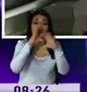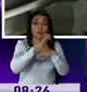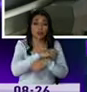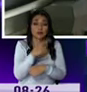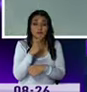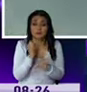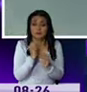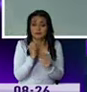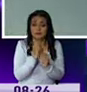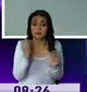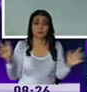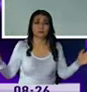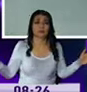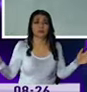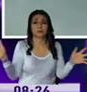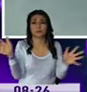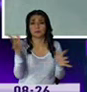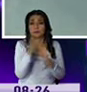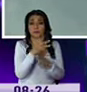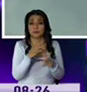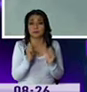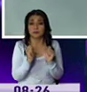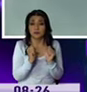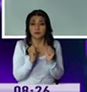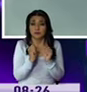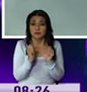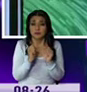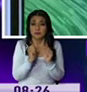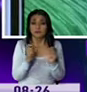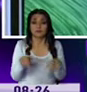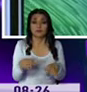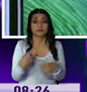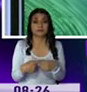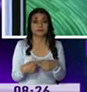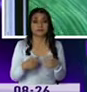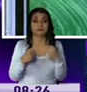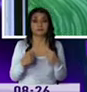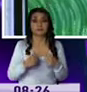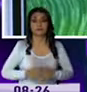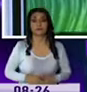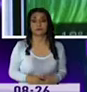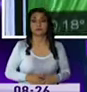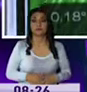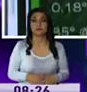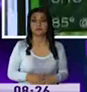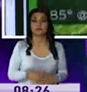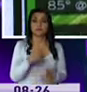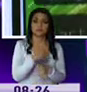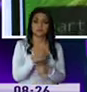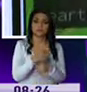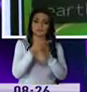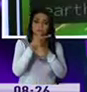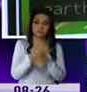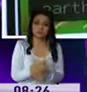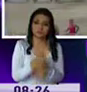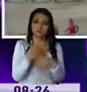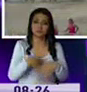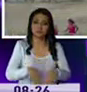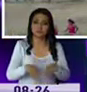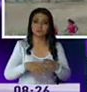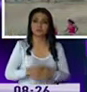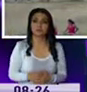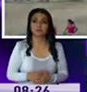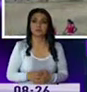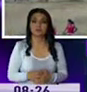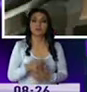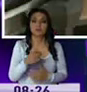pacheco, como dicen los vecinos. Terrible. Uf, terrible. Los ventarrones acá en la capital son sumamente fuertes, así que a tomar las previsiones del caso. Y una de las